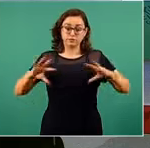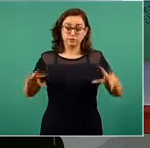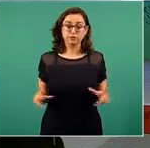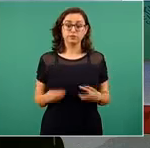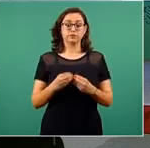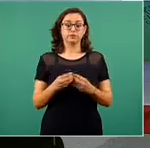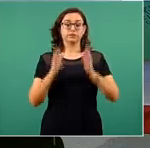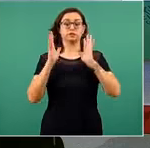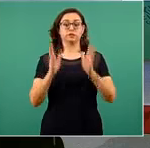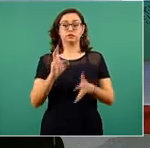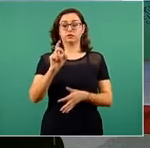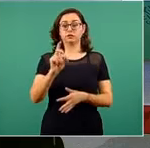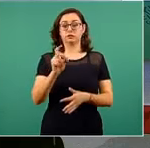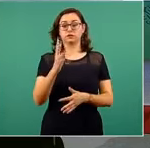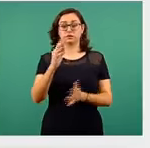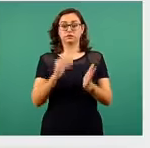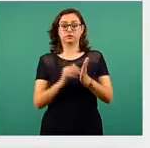ya